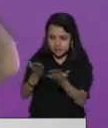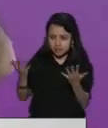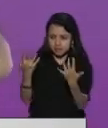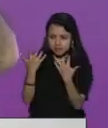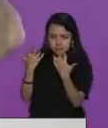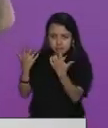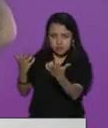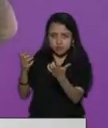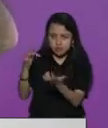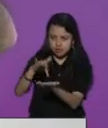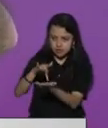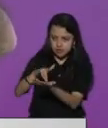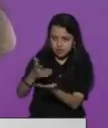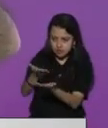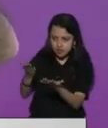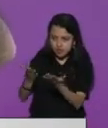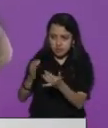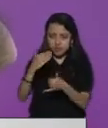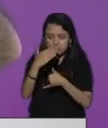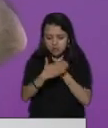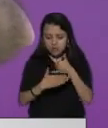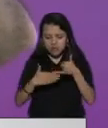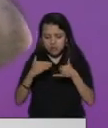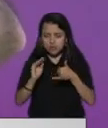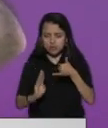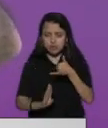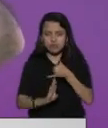quiere una Colombia mejor.